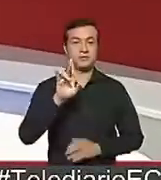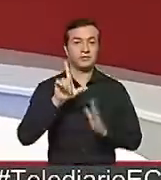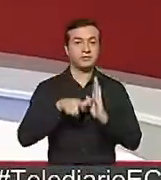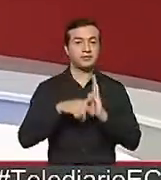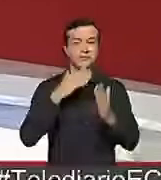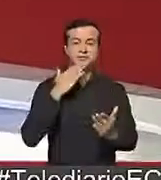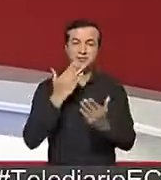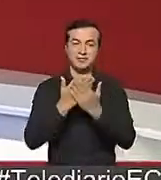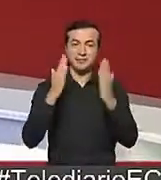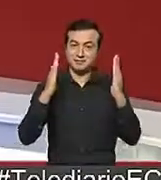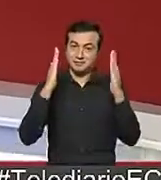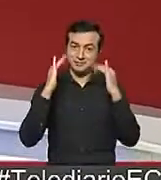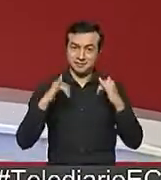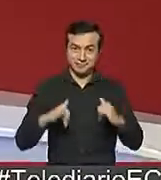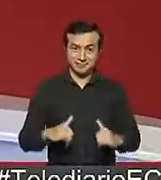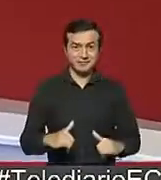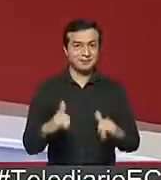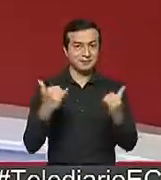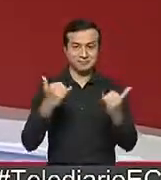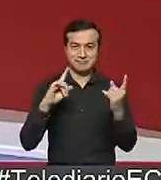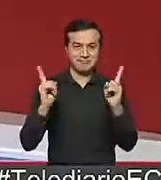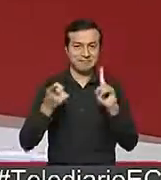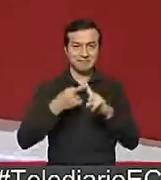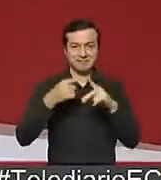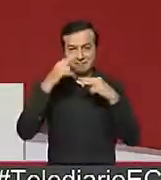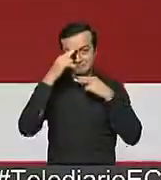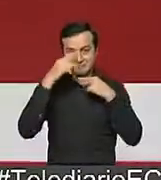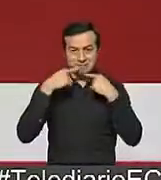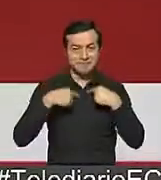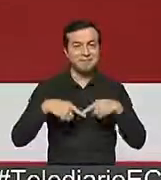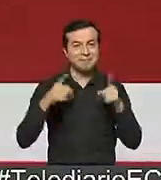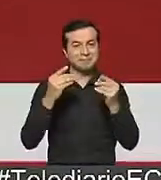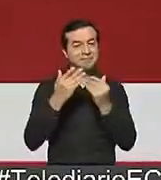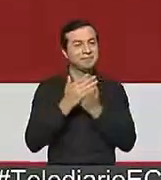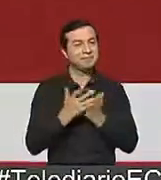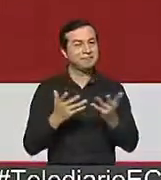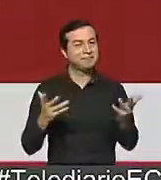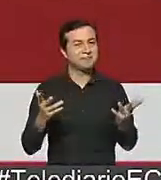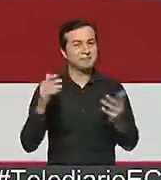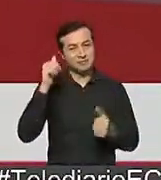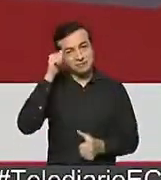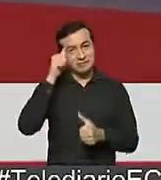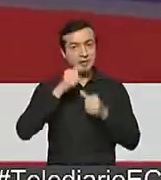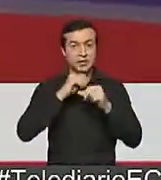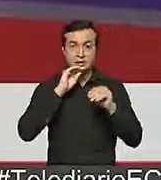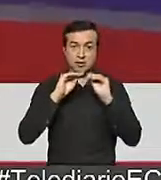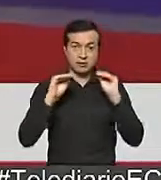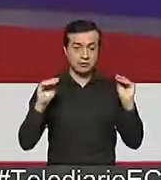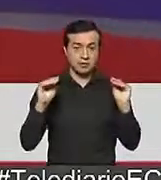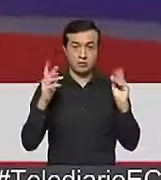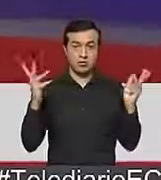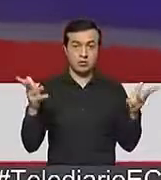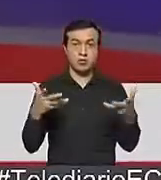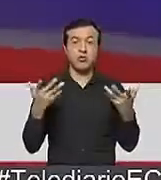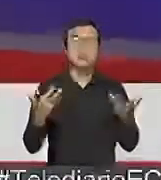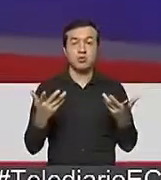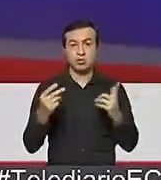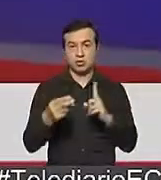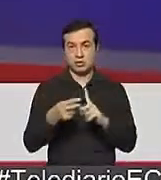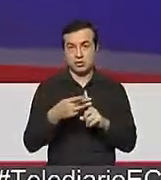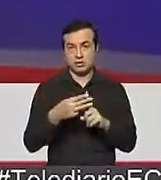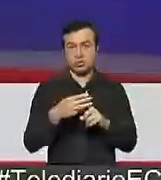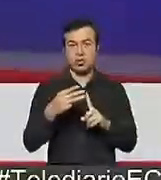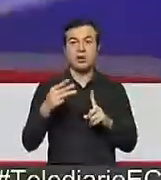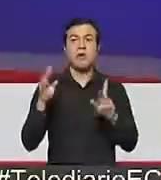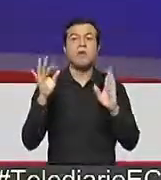7:42. Gracias por acompañarnos en esta primera edición de su telediario. Les recordamos que nos acompaña a través de nuestras redes sociales,